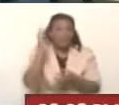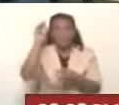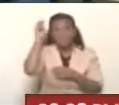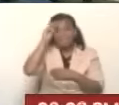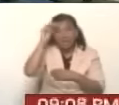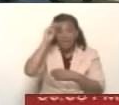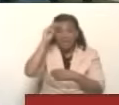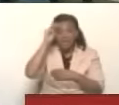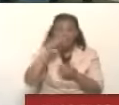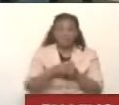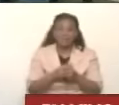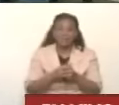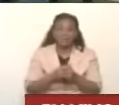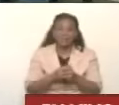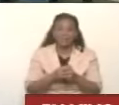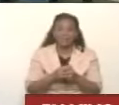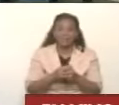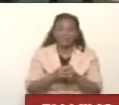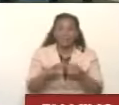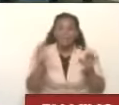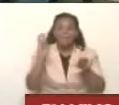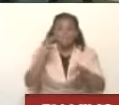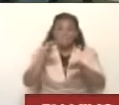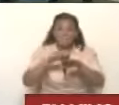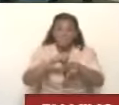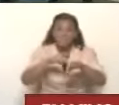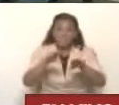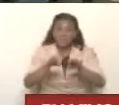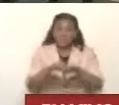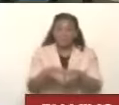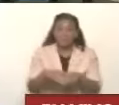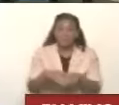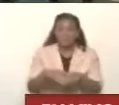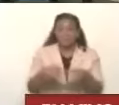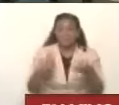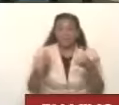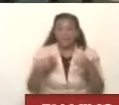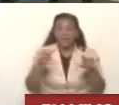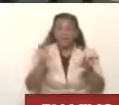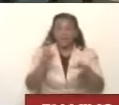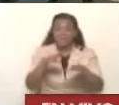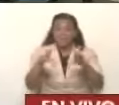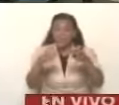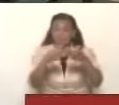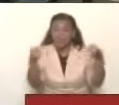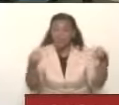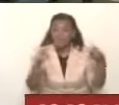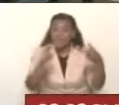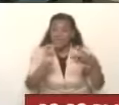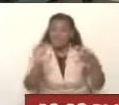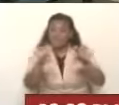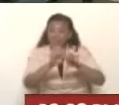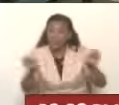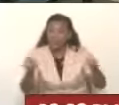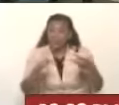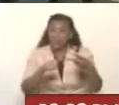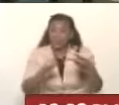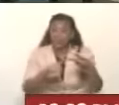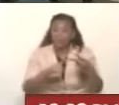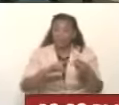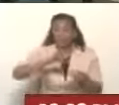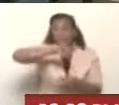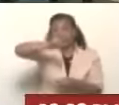maestra Jacqueline Pérez Ruiz, jefa del vértice Educación para el Empoderamiento.